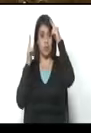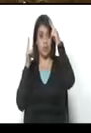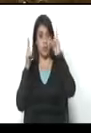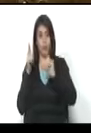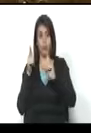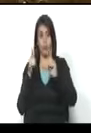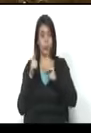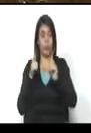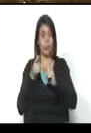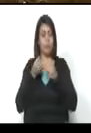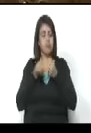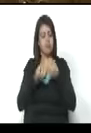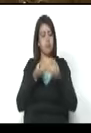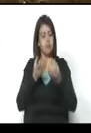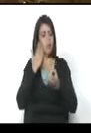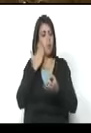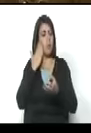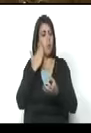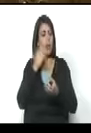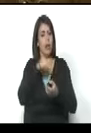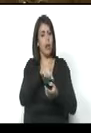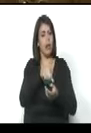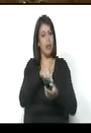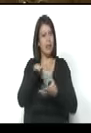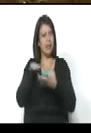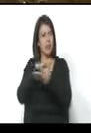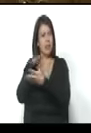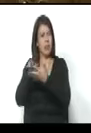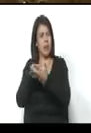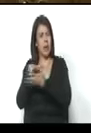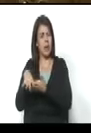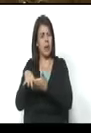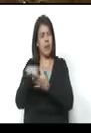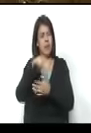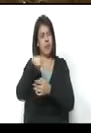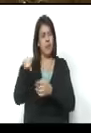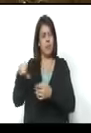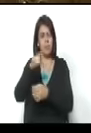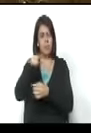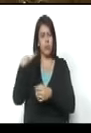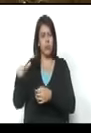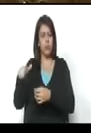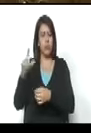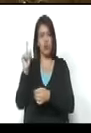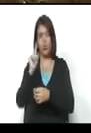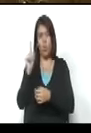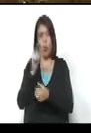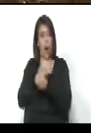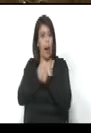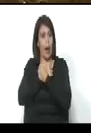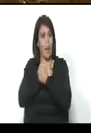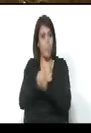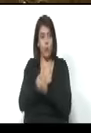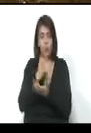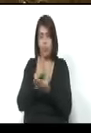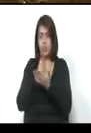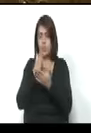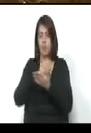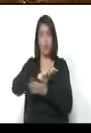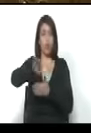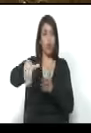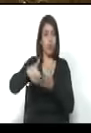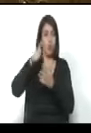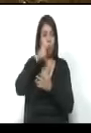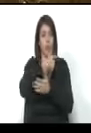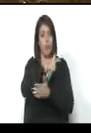tuvo que contarle a mamá Rosa de sus desengaños entre los mortales, porque Chávez fue amado, victorioso por un